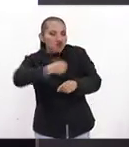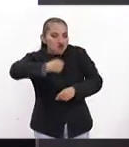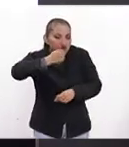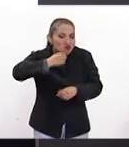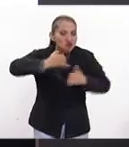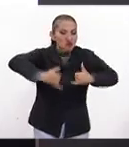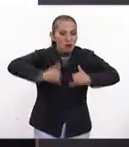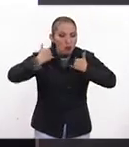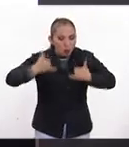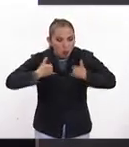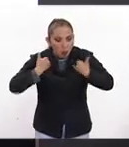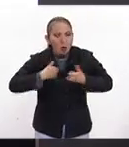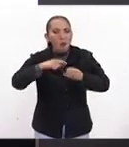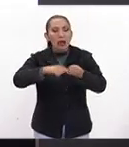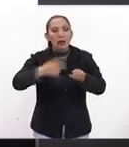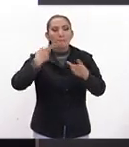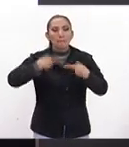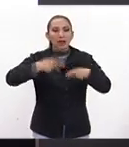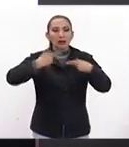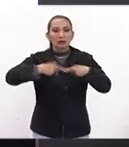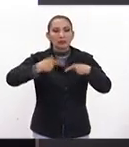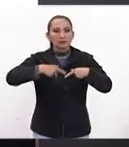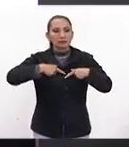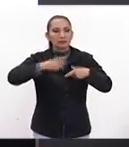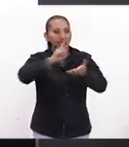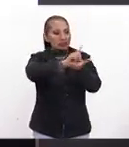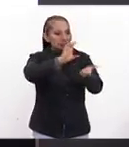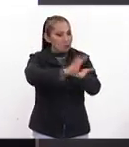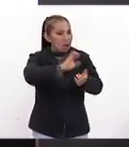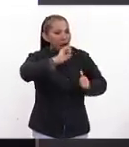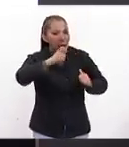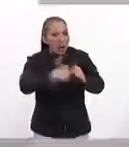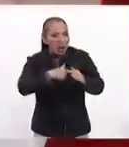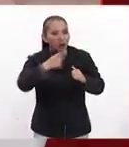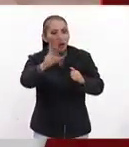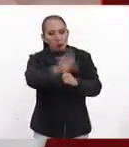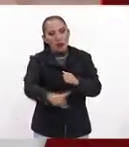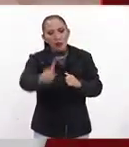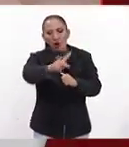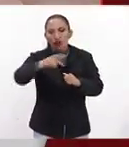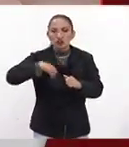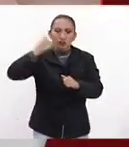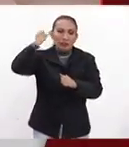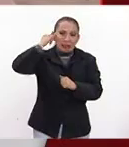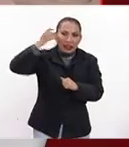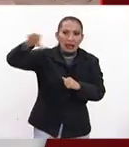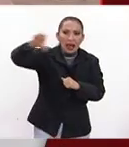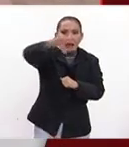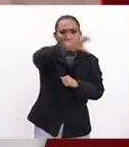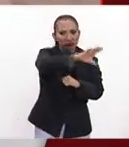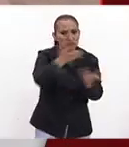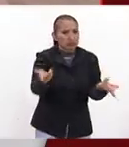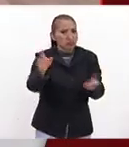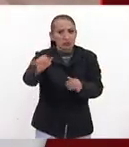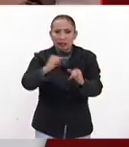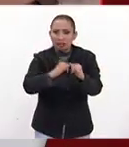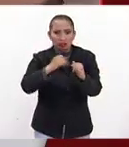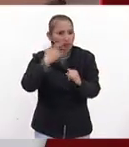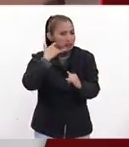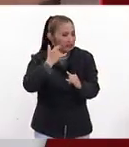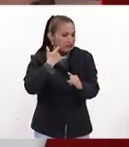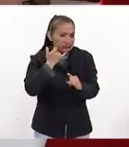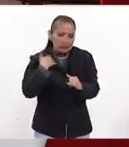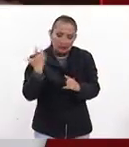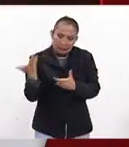ancianos, jóvenes, personas con alguna discapacidad, pueblos y barrios originarios. De esta manera, el instituto ha tratado de